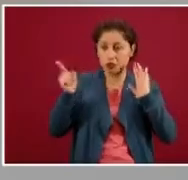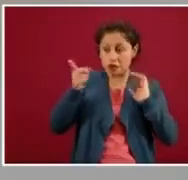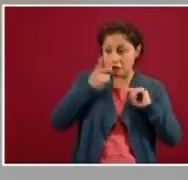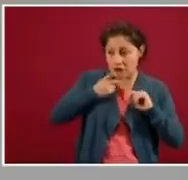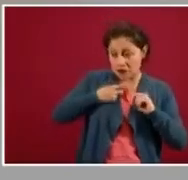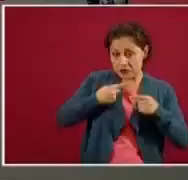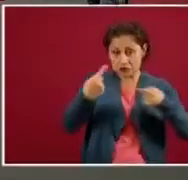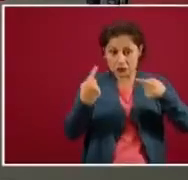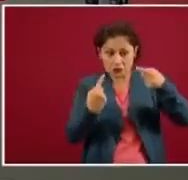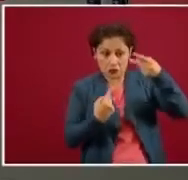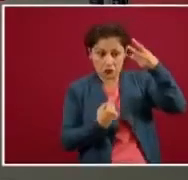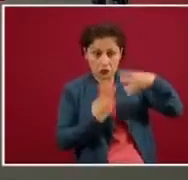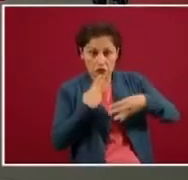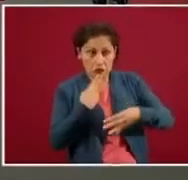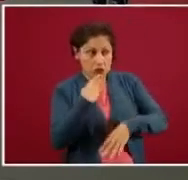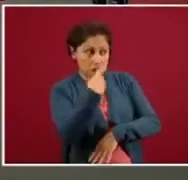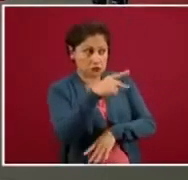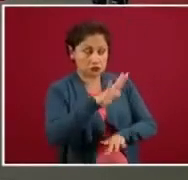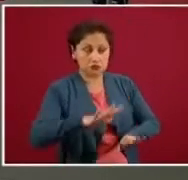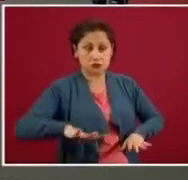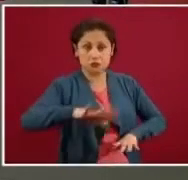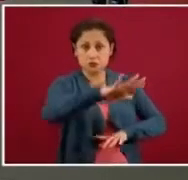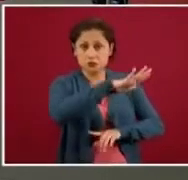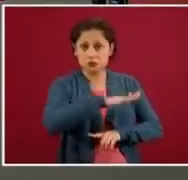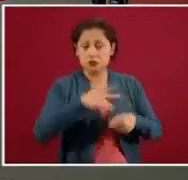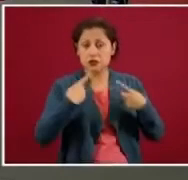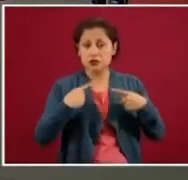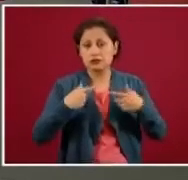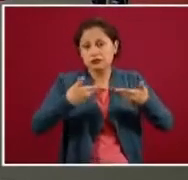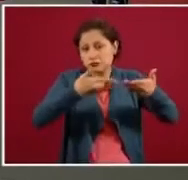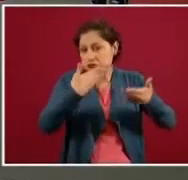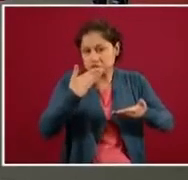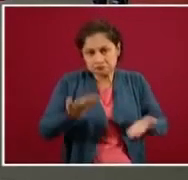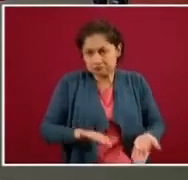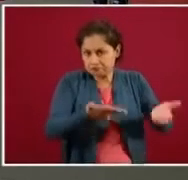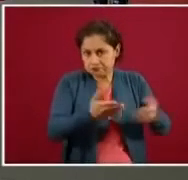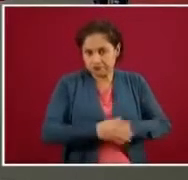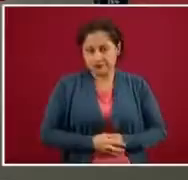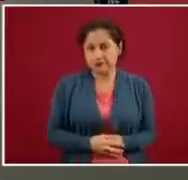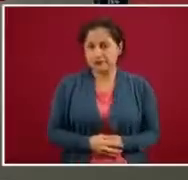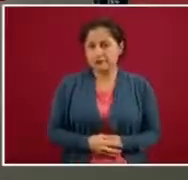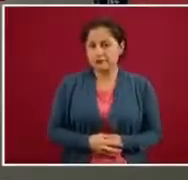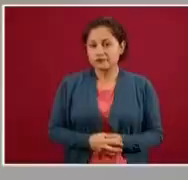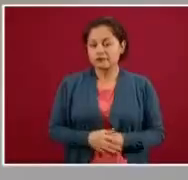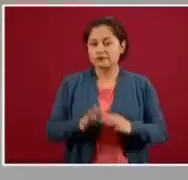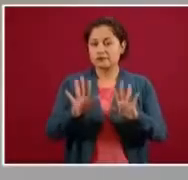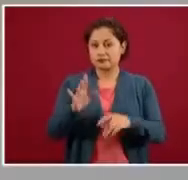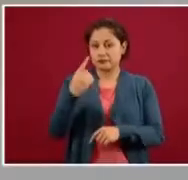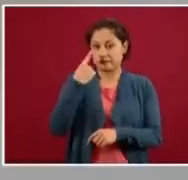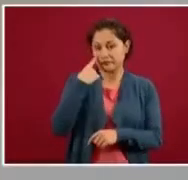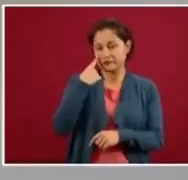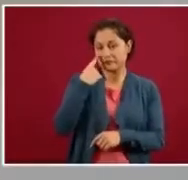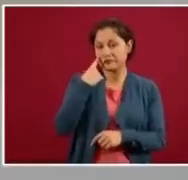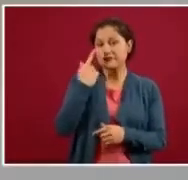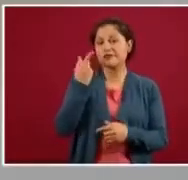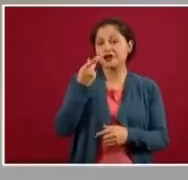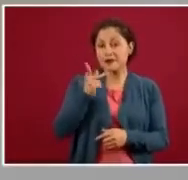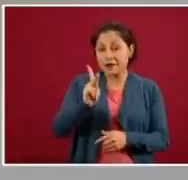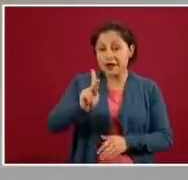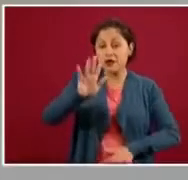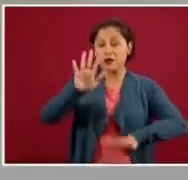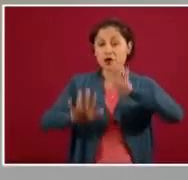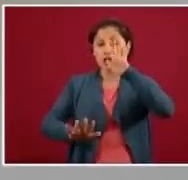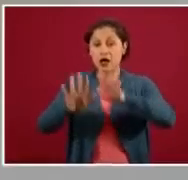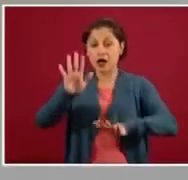cosa que preocupa es cuando se le deposita una confianza quizá exclusiva o